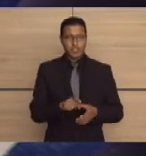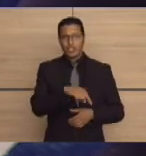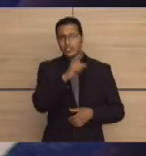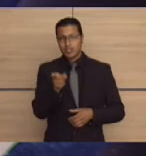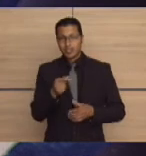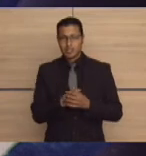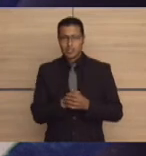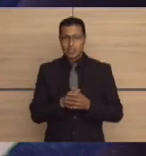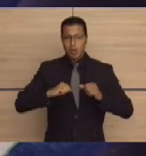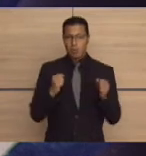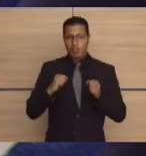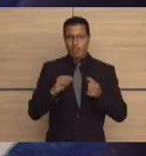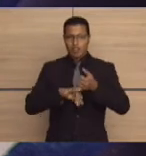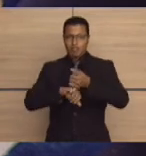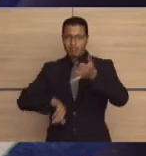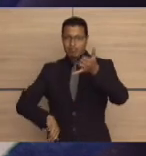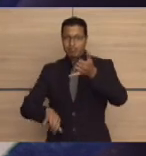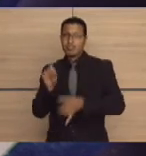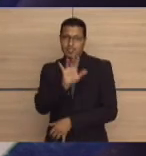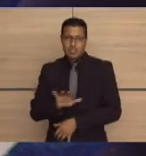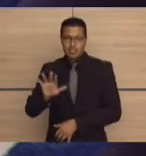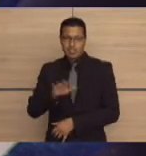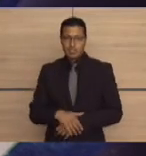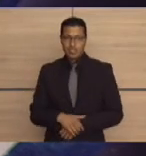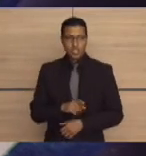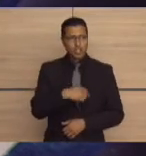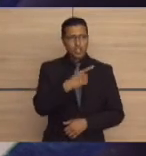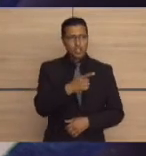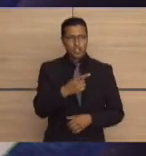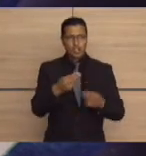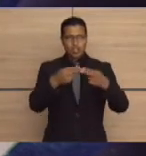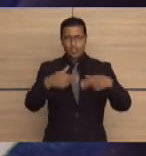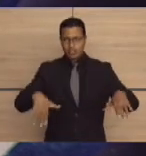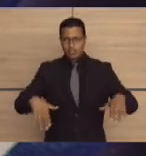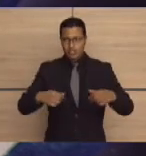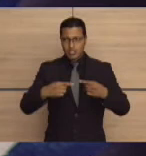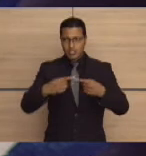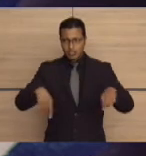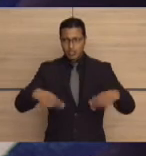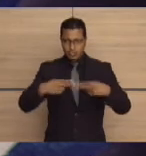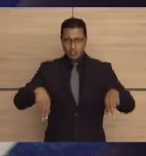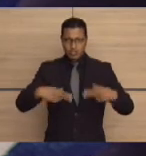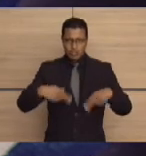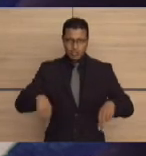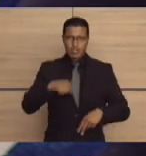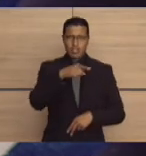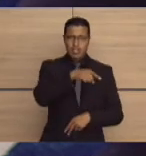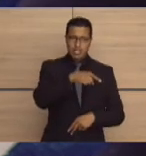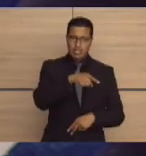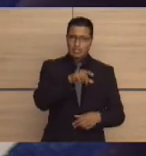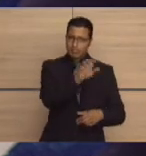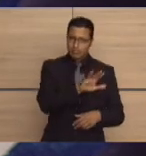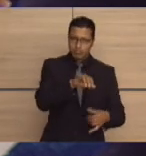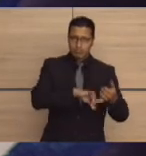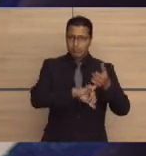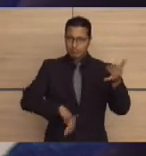grito de Bogotá era el de una región. Y el grito de Tunja era el de una región, y el grito de Popayán era el de una región, y el grito